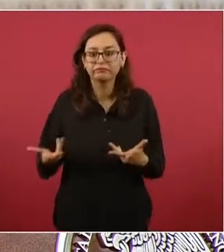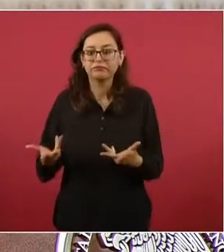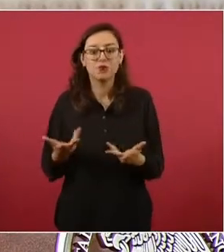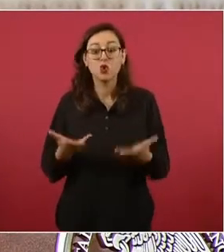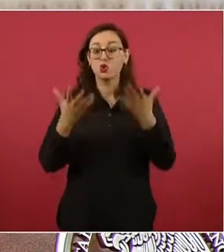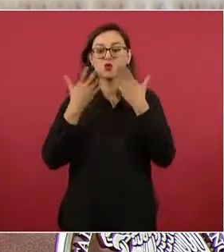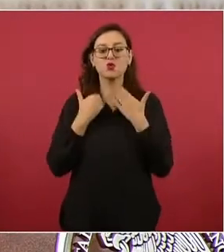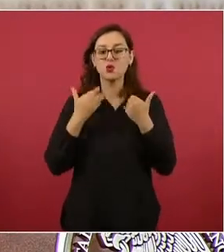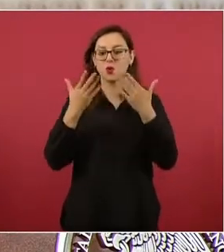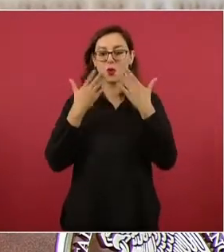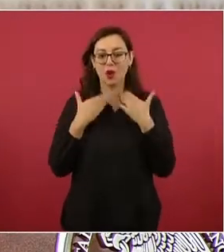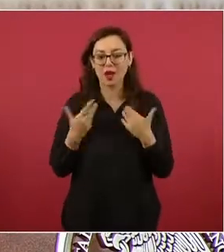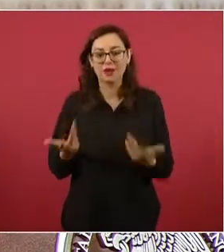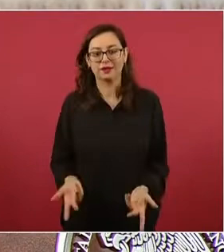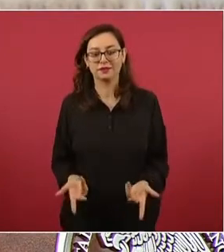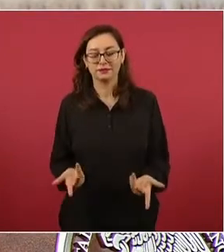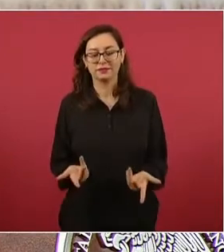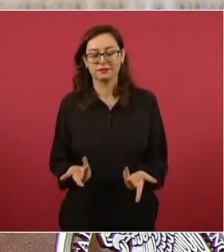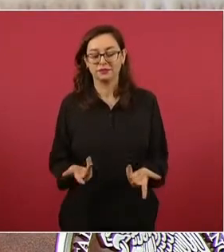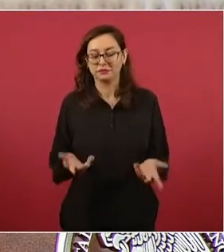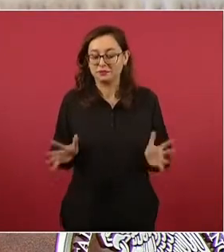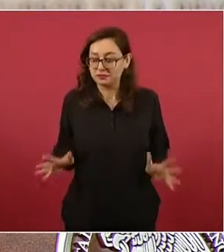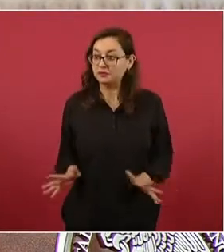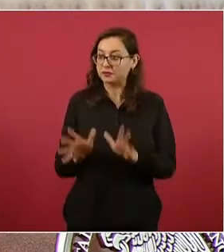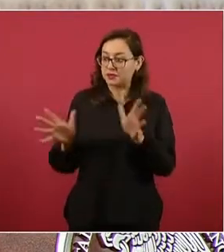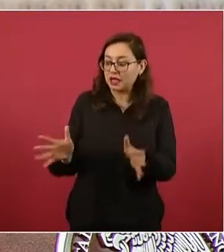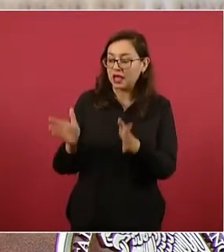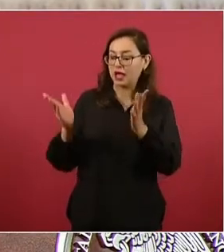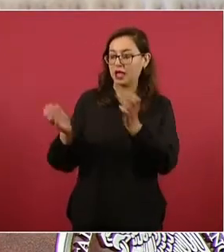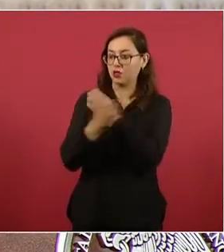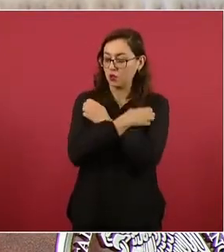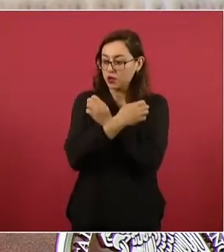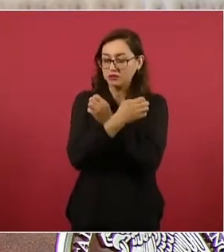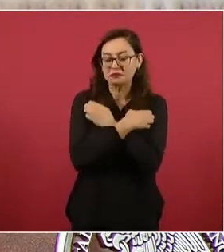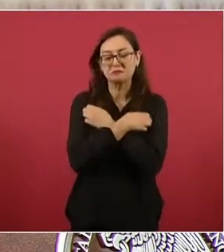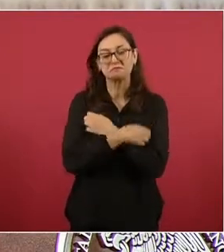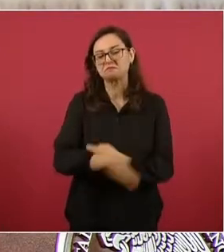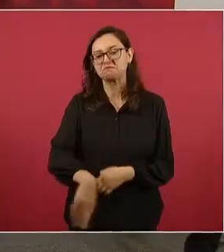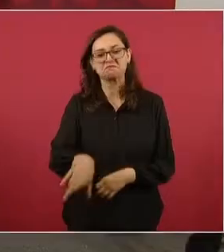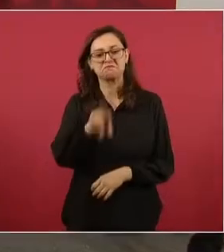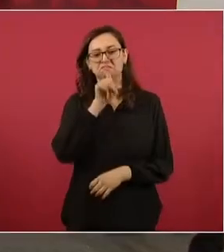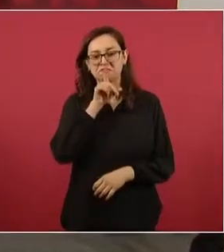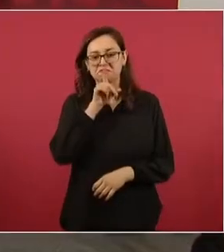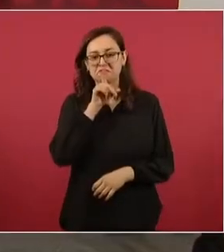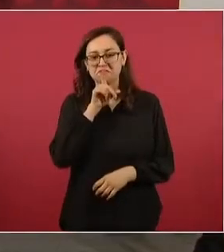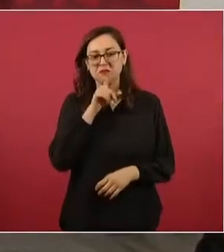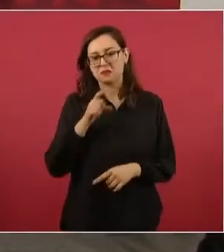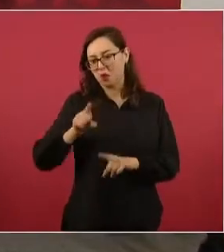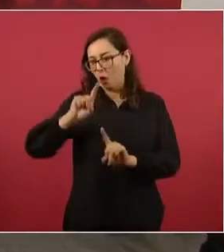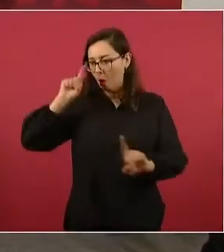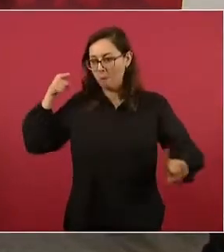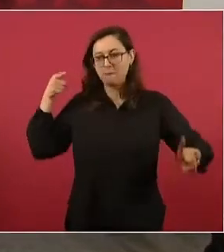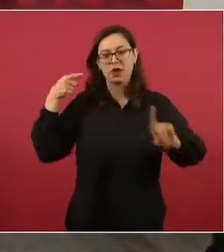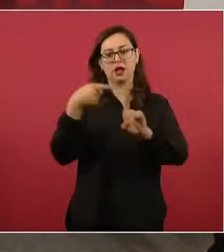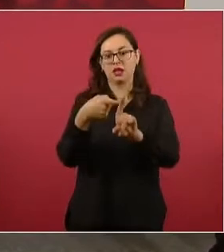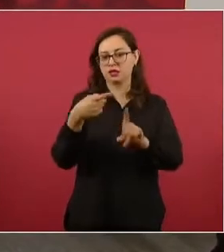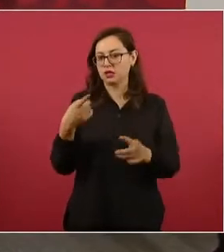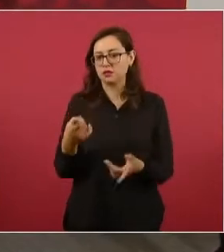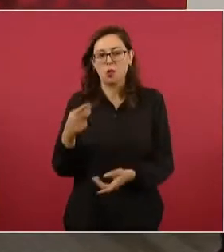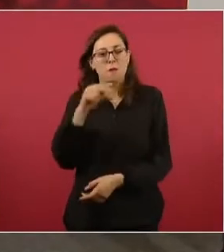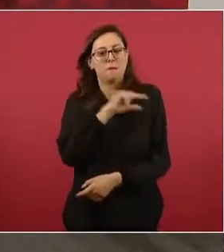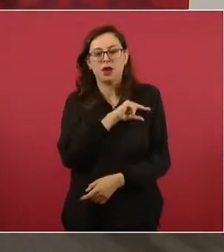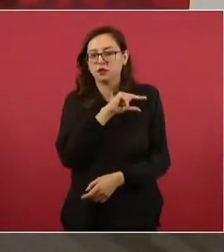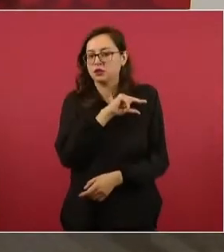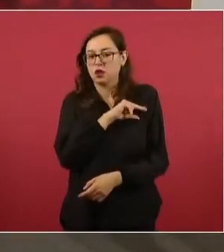porque no les importó impulsar la educación pública. Querían que estudiaran solo